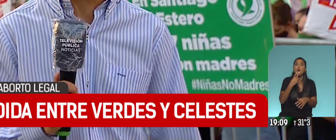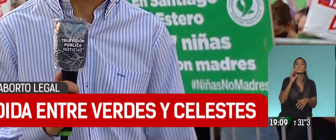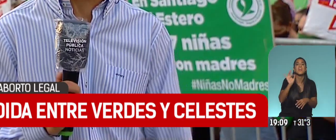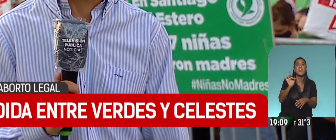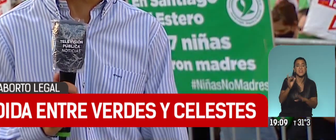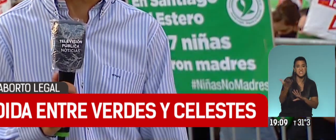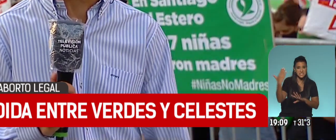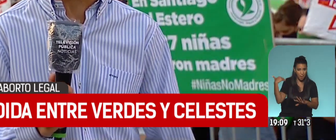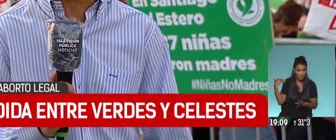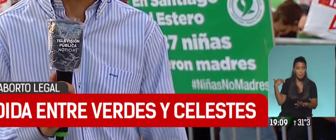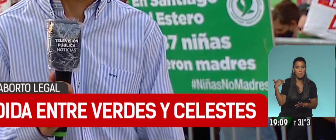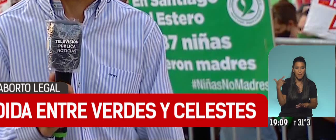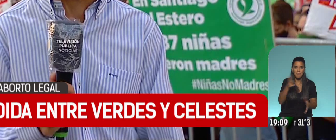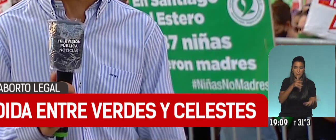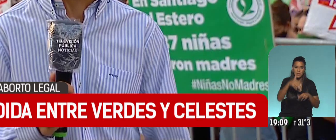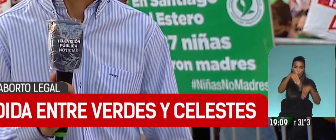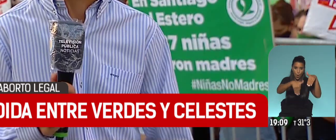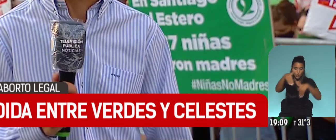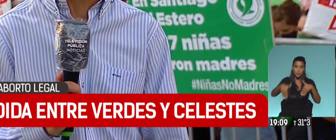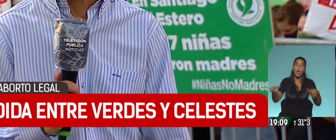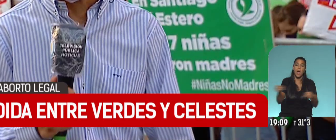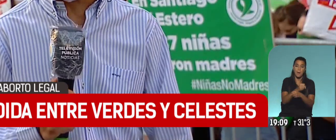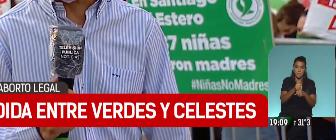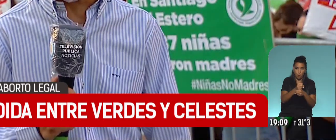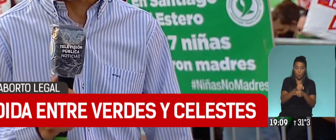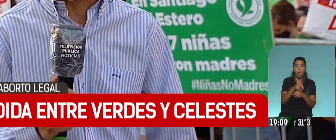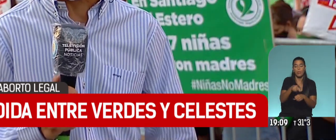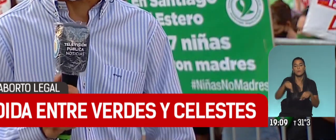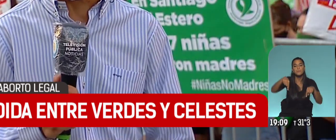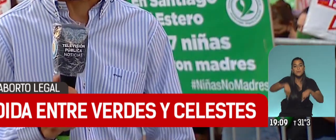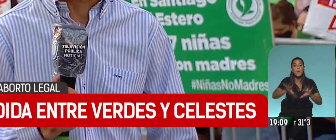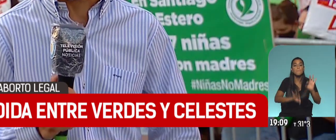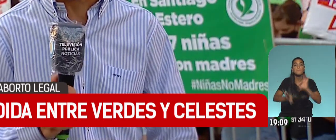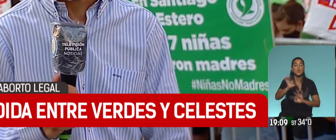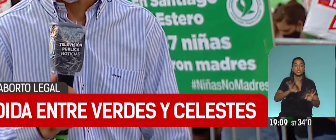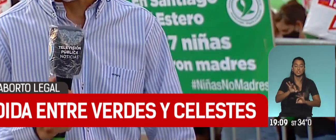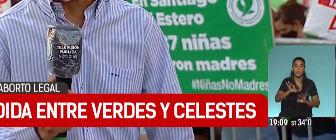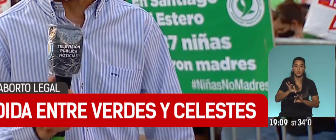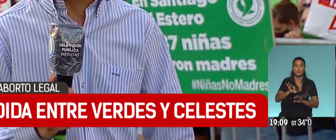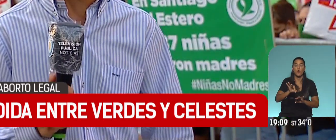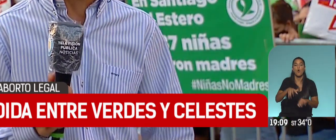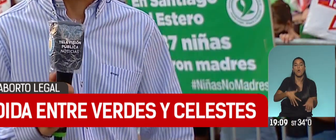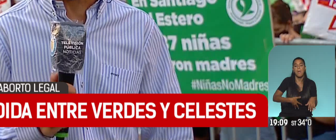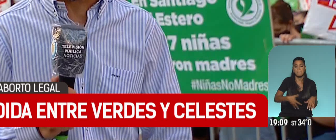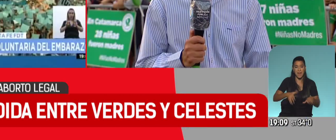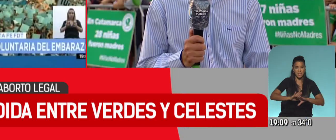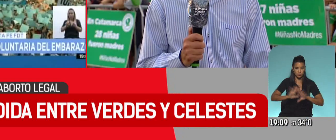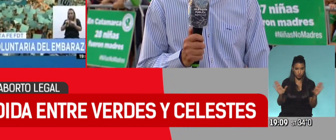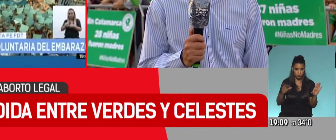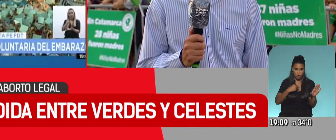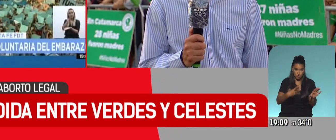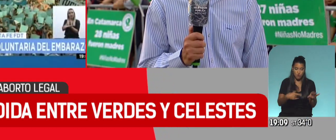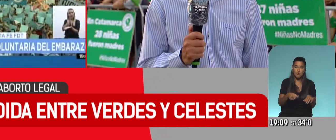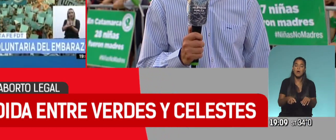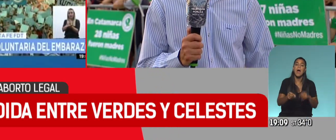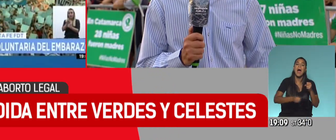diciembre, cuando se votó y finalmente tuvo media sanción. Este proyecto de interrupción del embarazo hasta